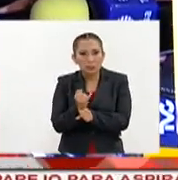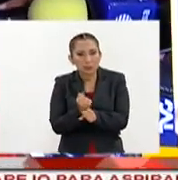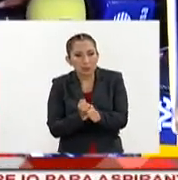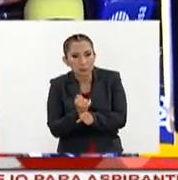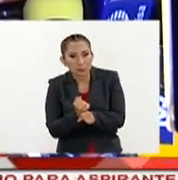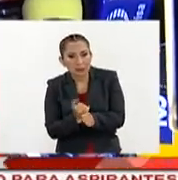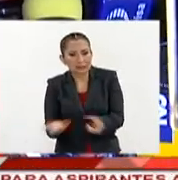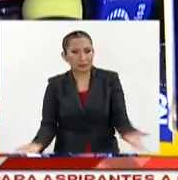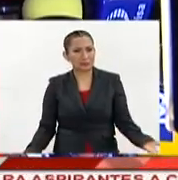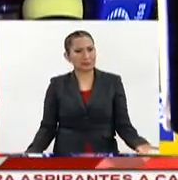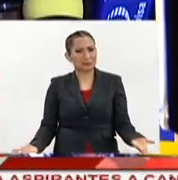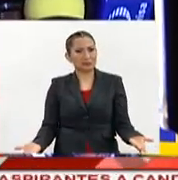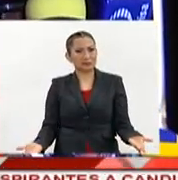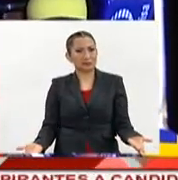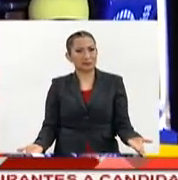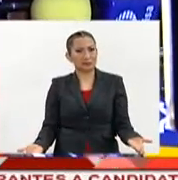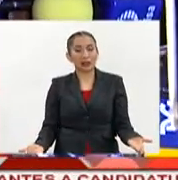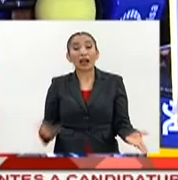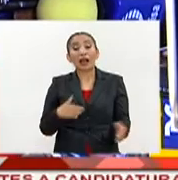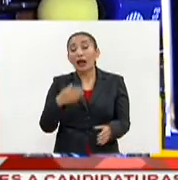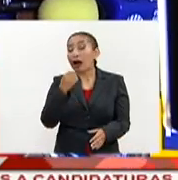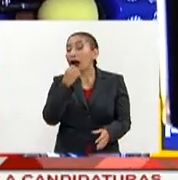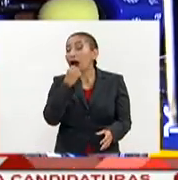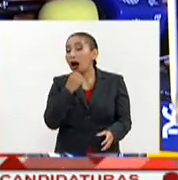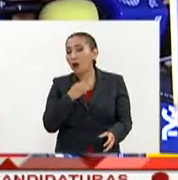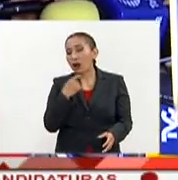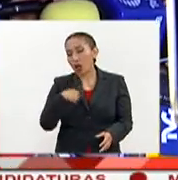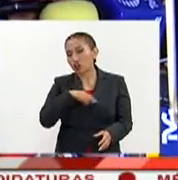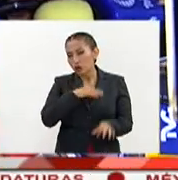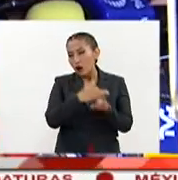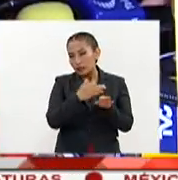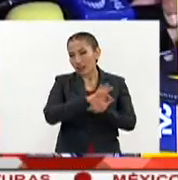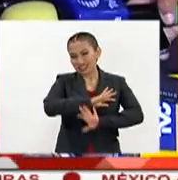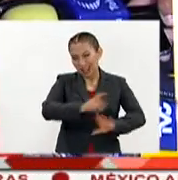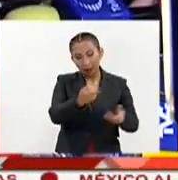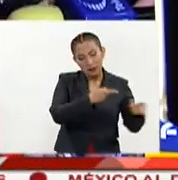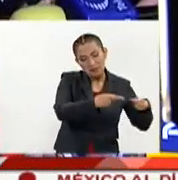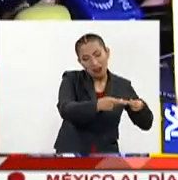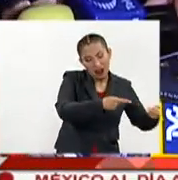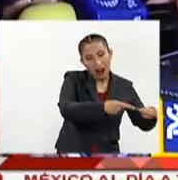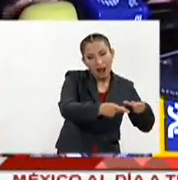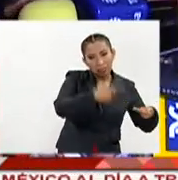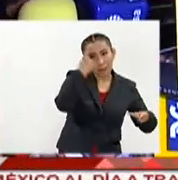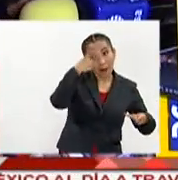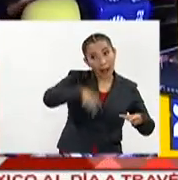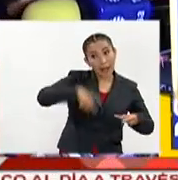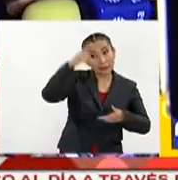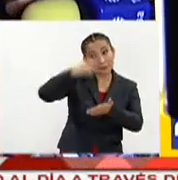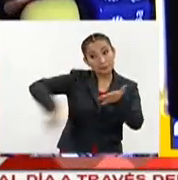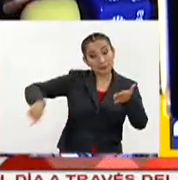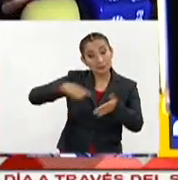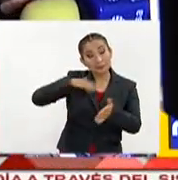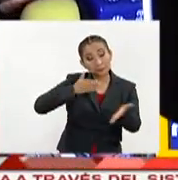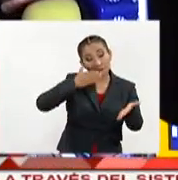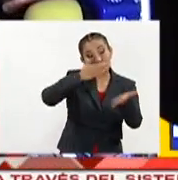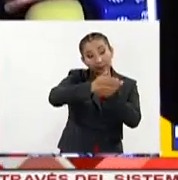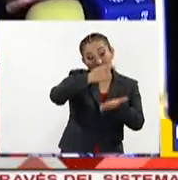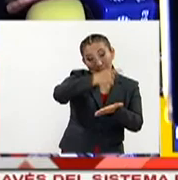esta resolución que teníamos, aunque estamos listos para recurrir